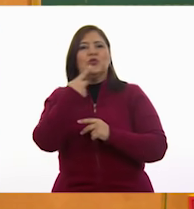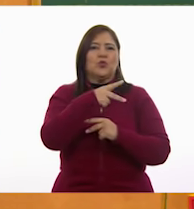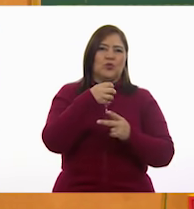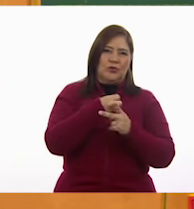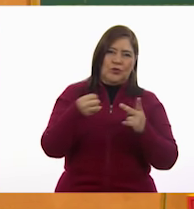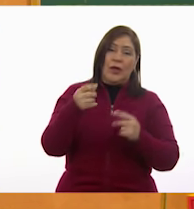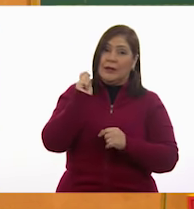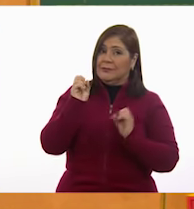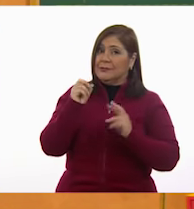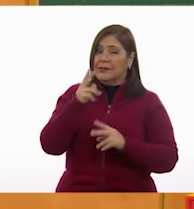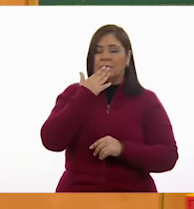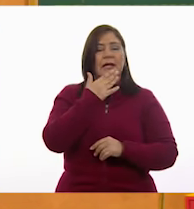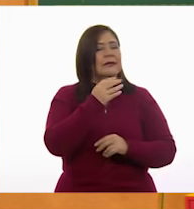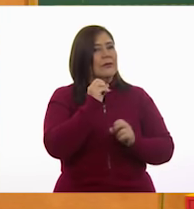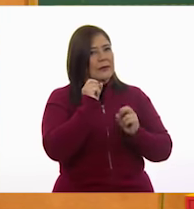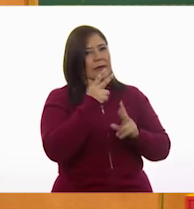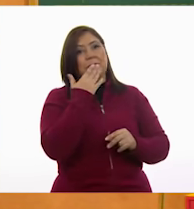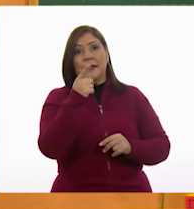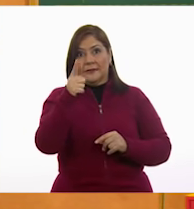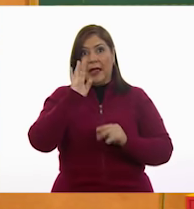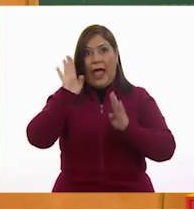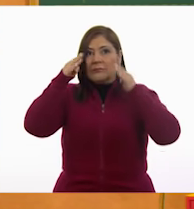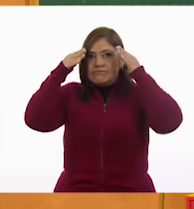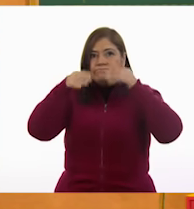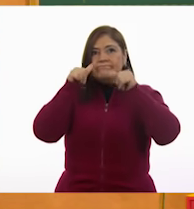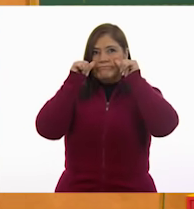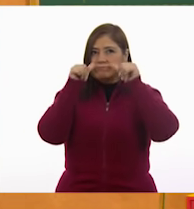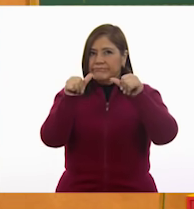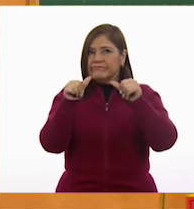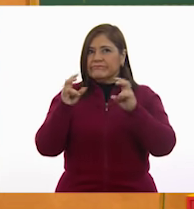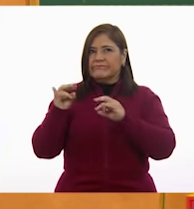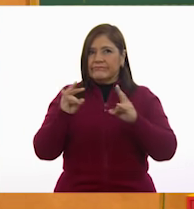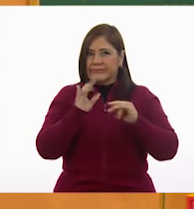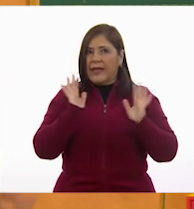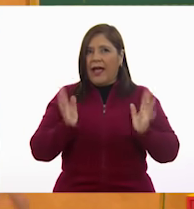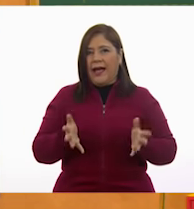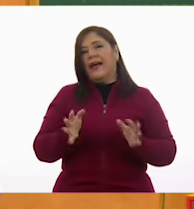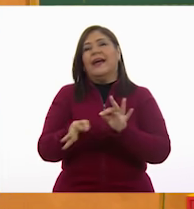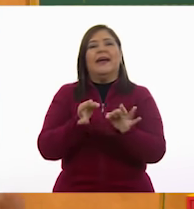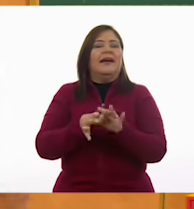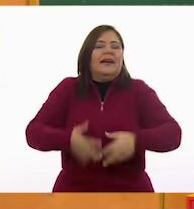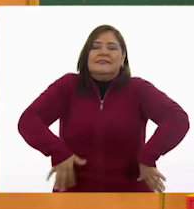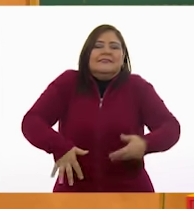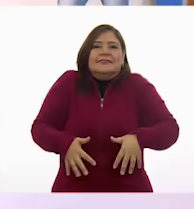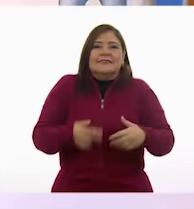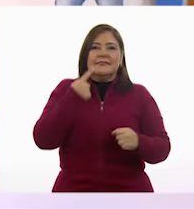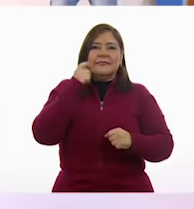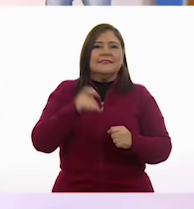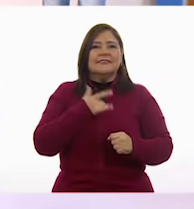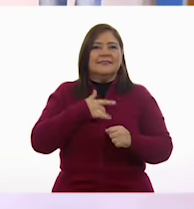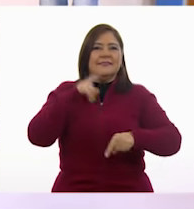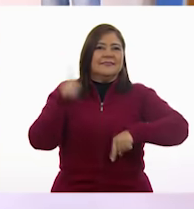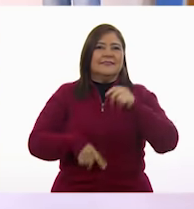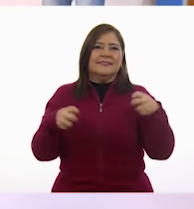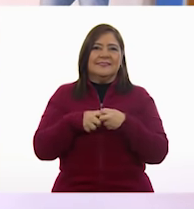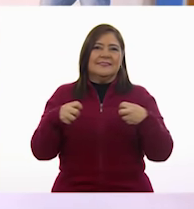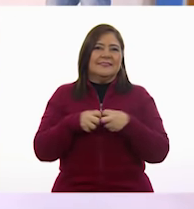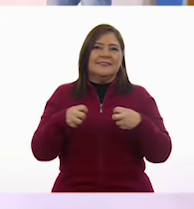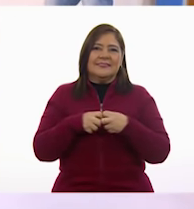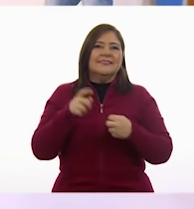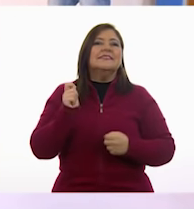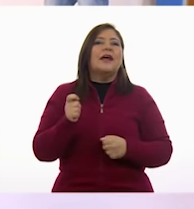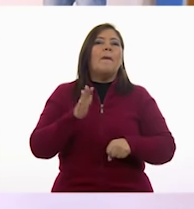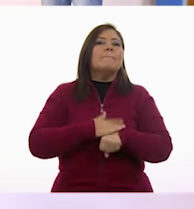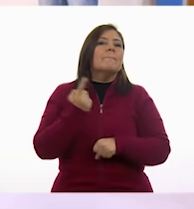¿Sí recuerdan, niños? ¿Están concentrados? Todos listos. Vamos a quitarnos los nervios porque nos